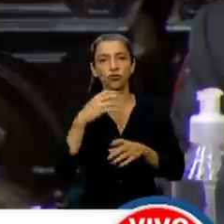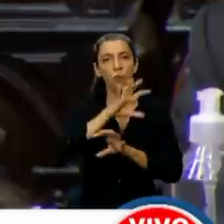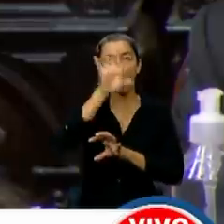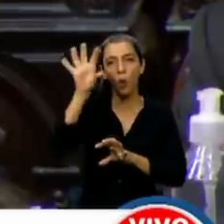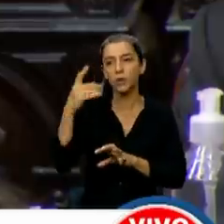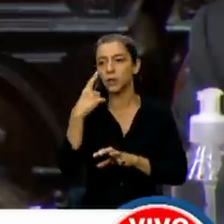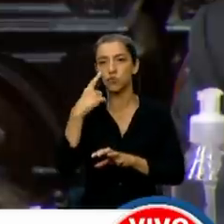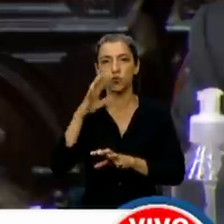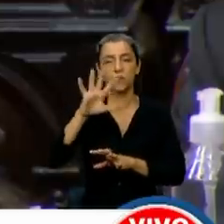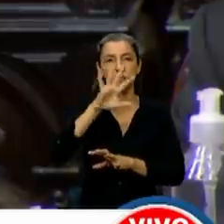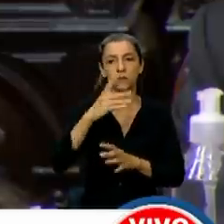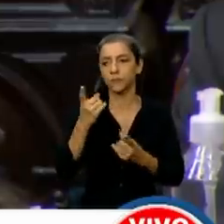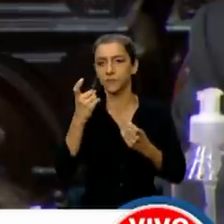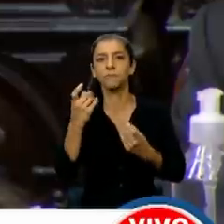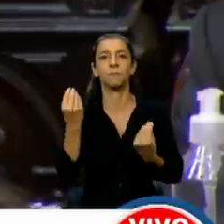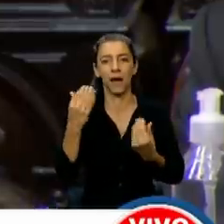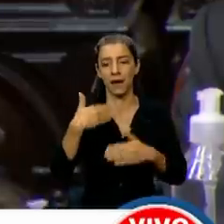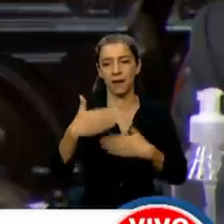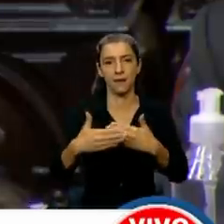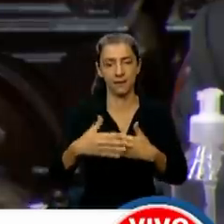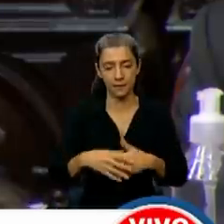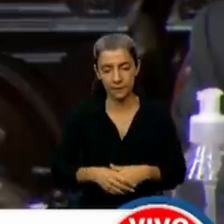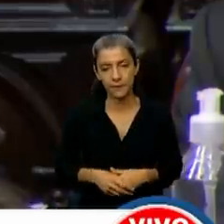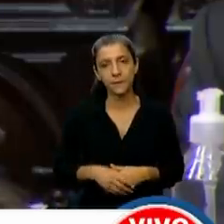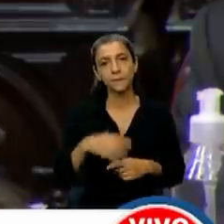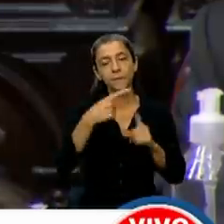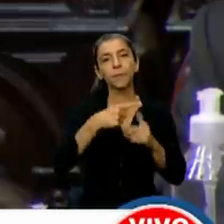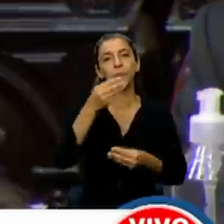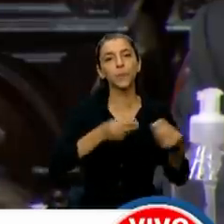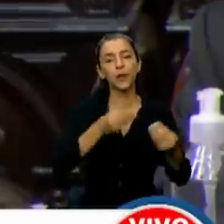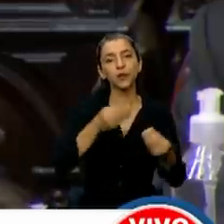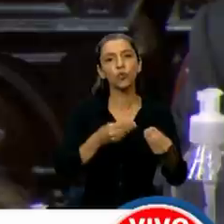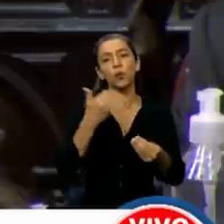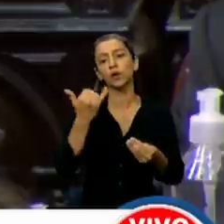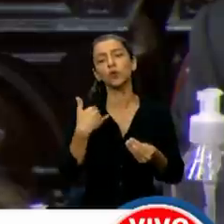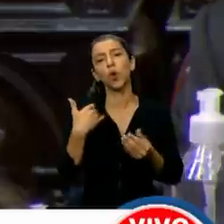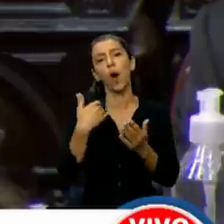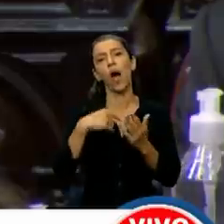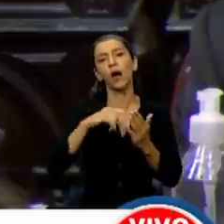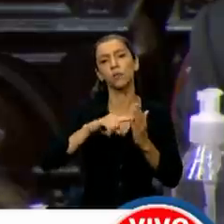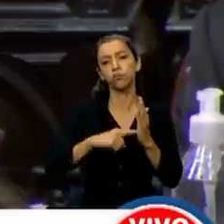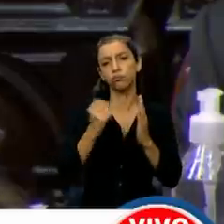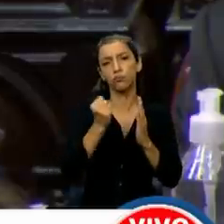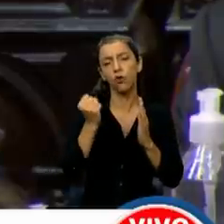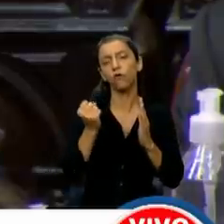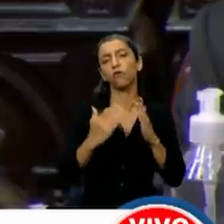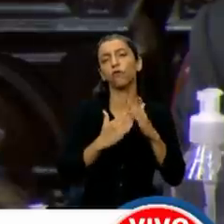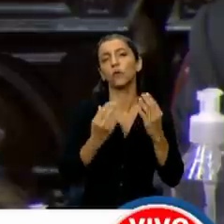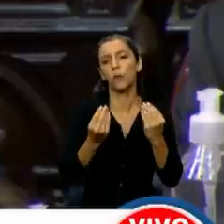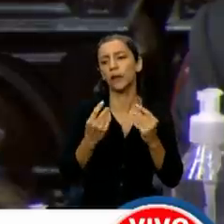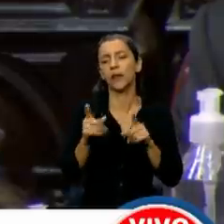los municipios en este presupuesto como lineamientos estratégicos como bien lo explicó el miembro informante